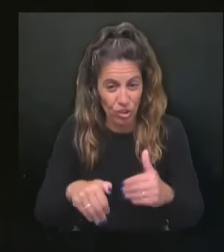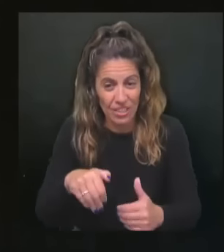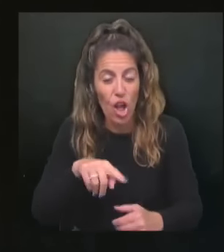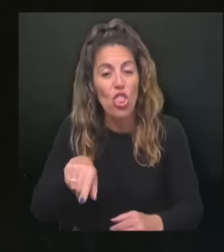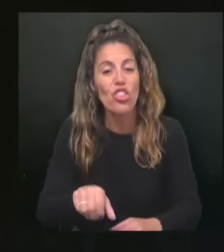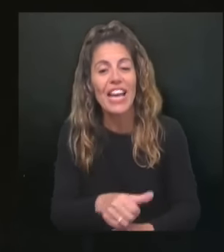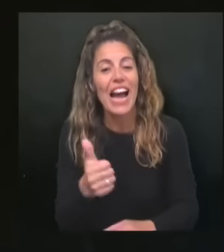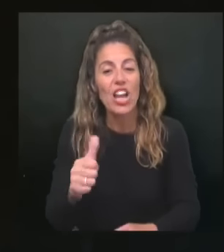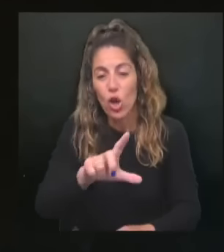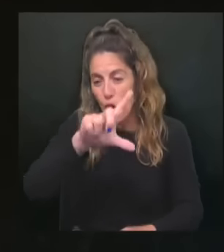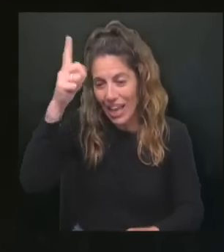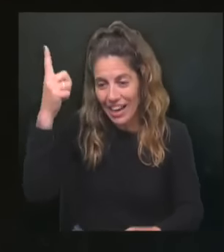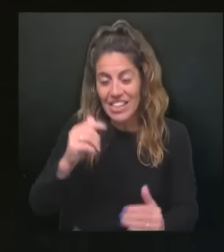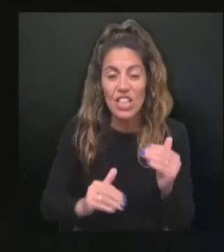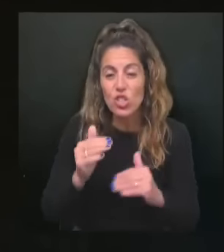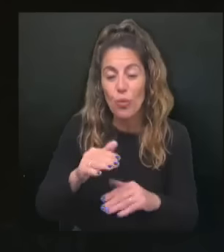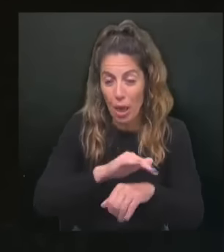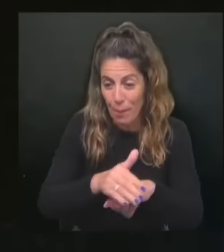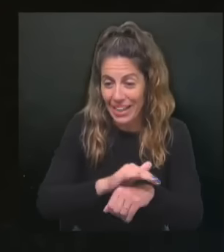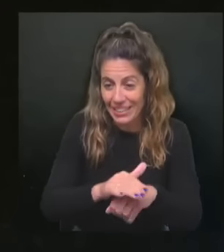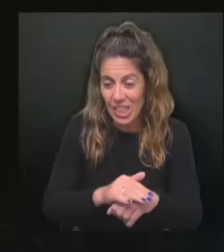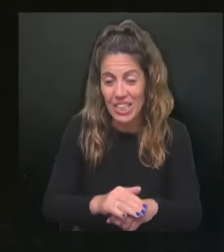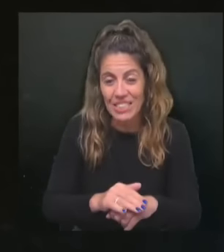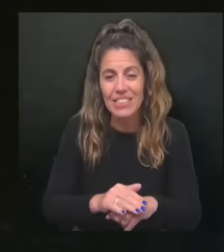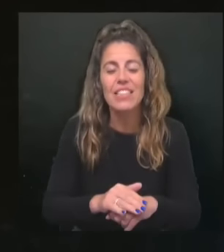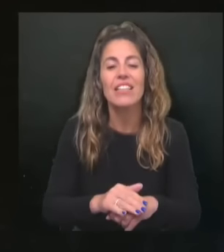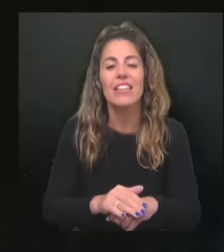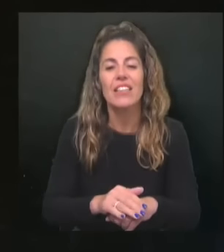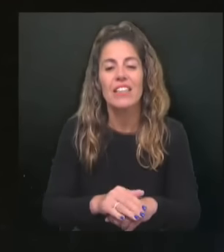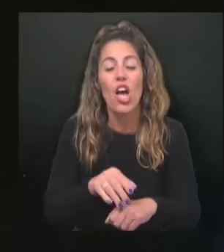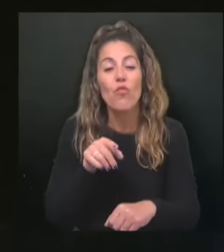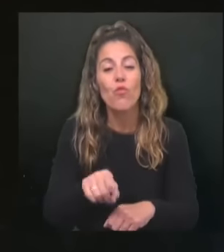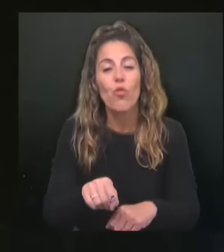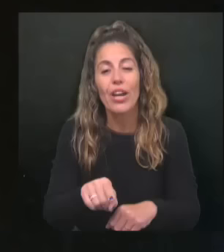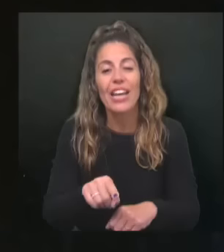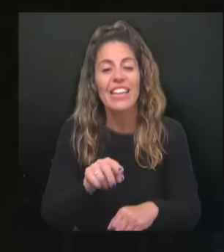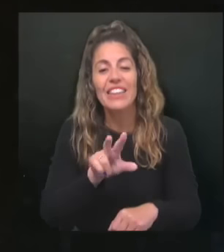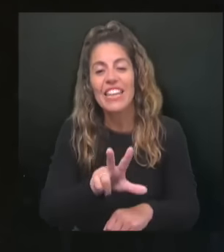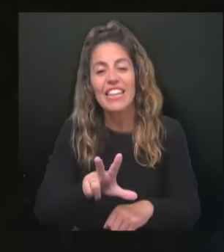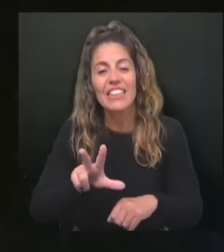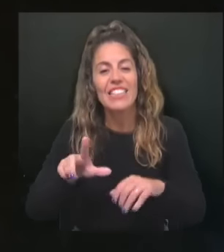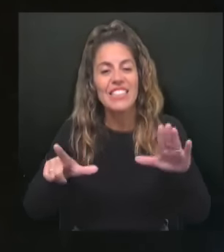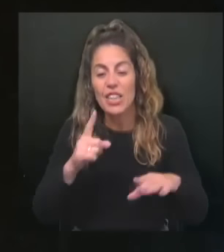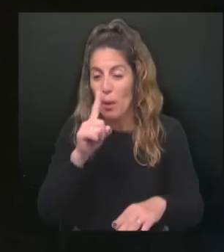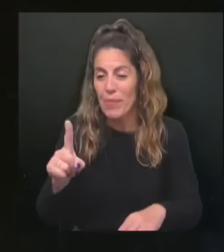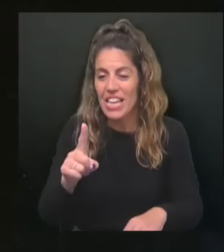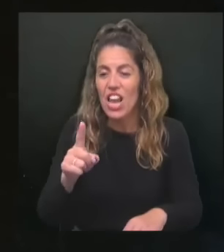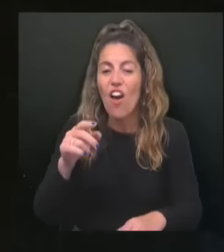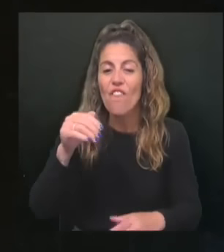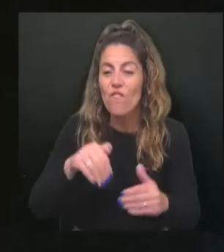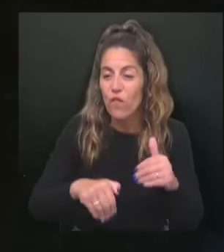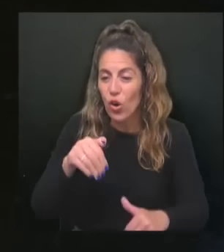ganó La Calle sobre Daniel Martínez, la candidatura del Frente, fue de 37.000 votos. Fue